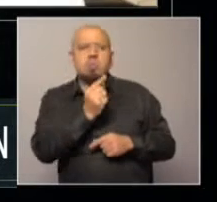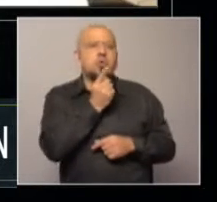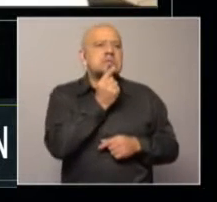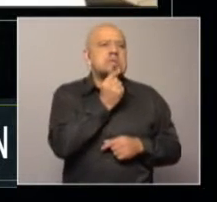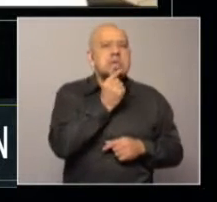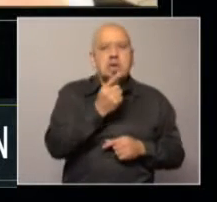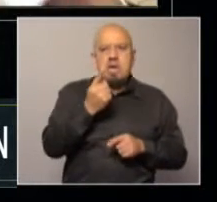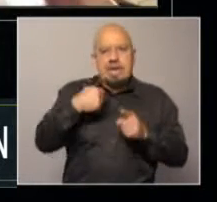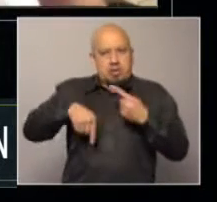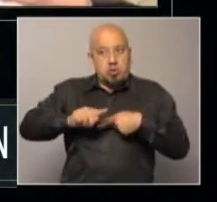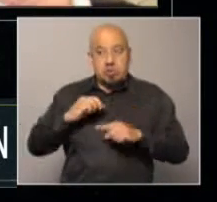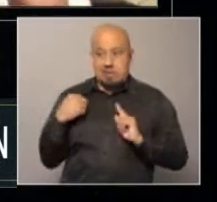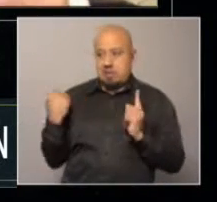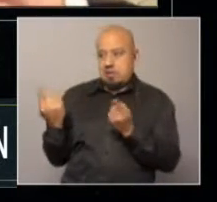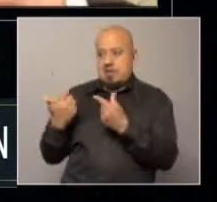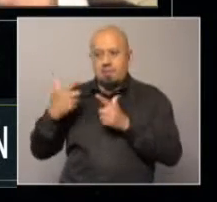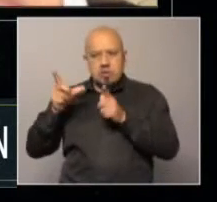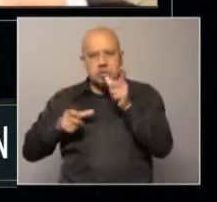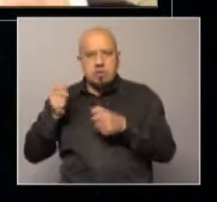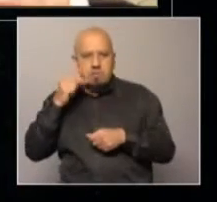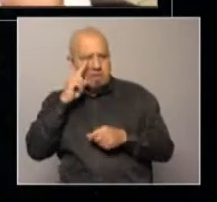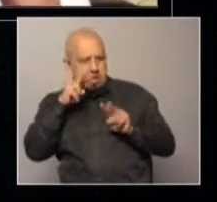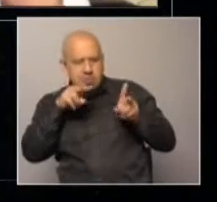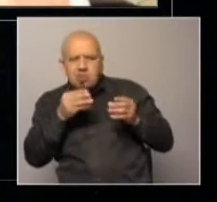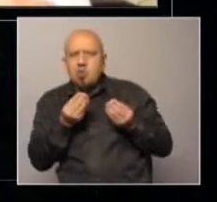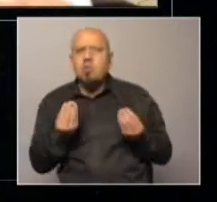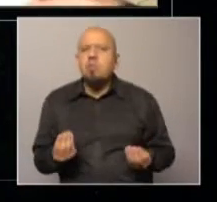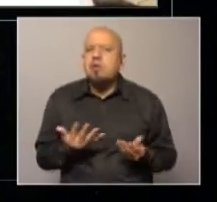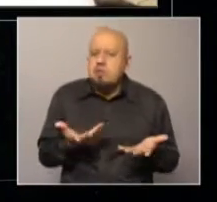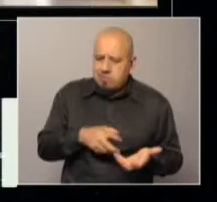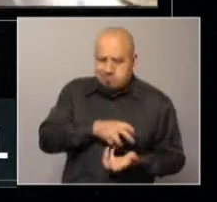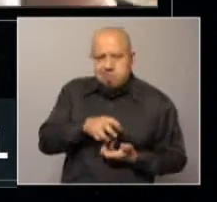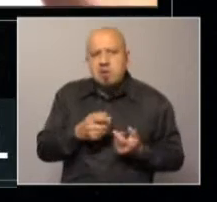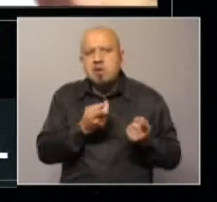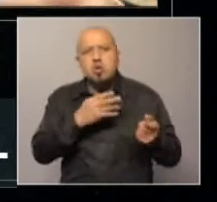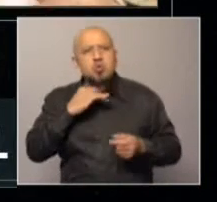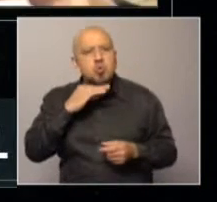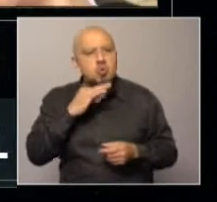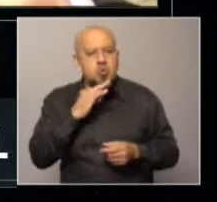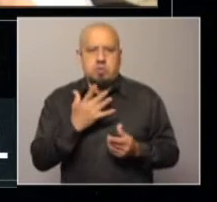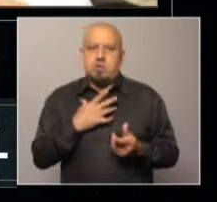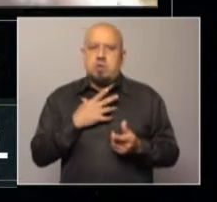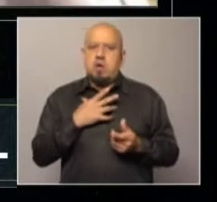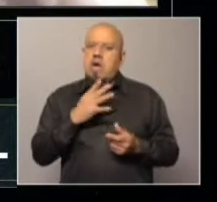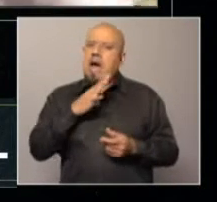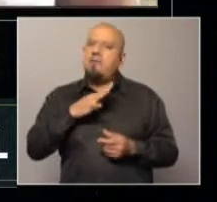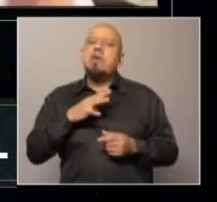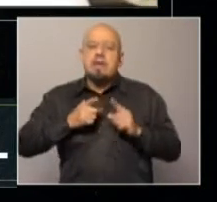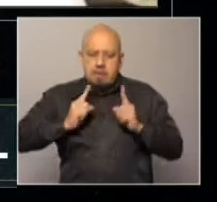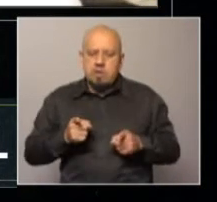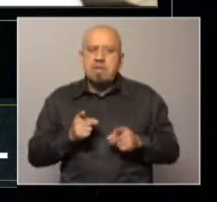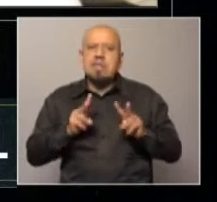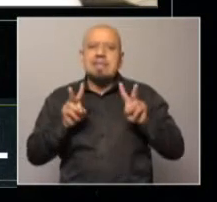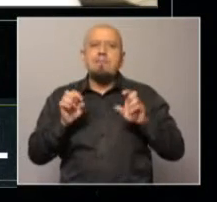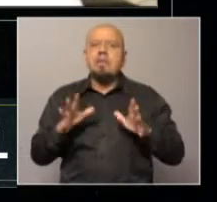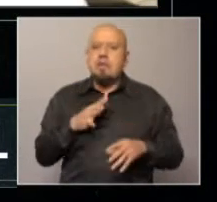sensación de que no solo era desigual el país, sino que además había mucho abuso. La idea del abuso